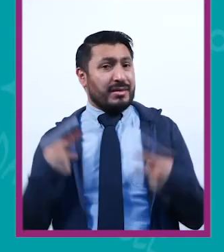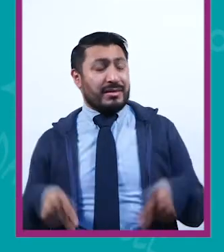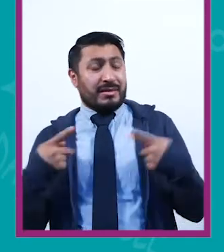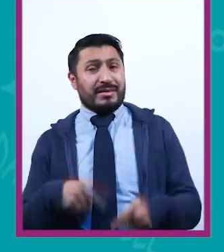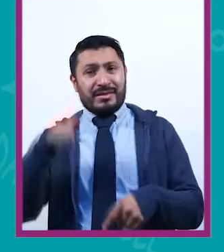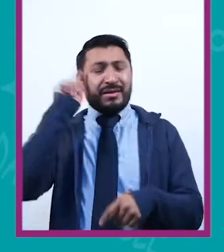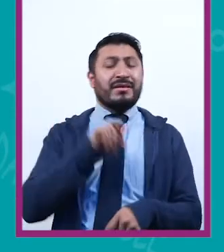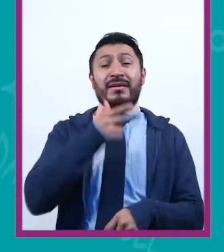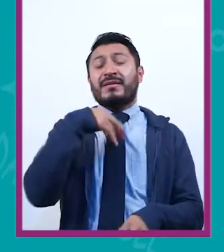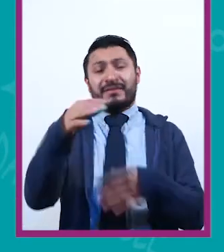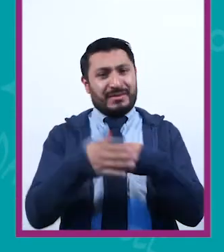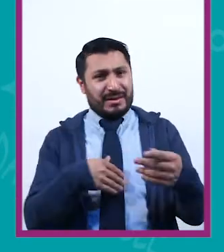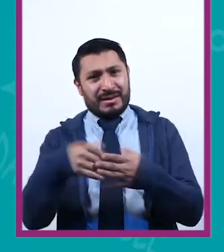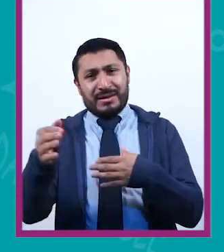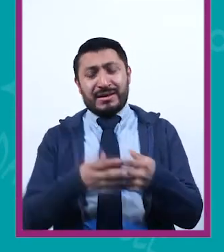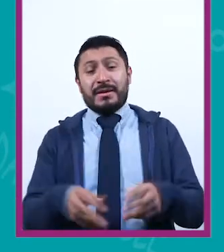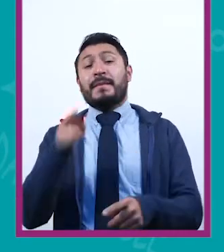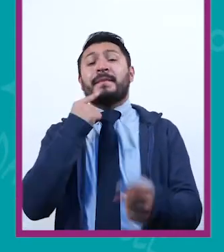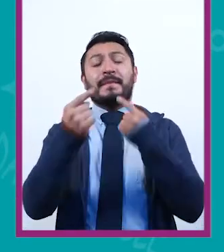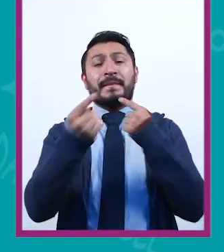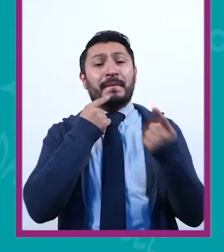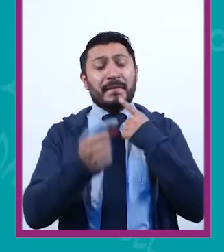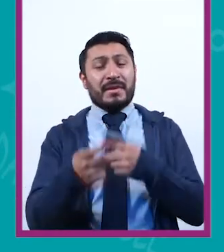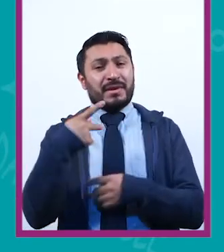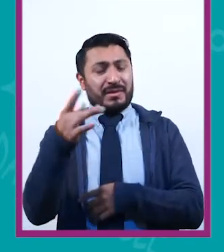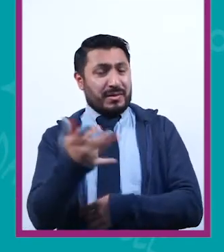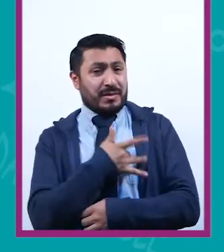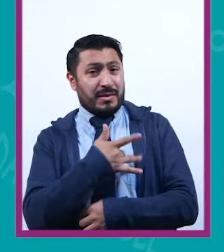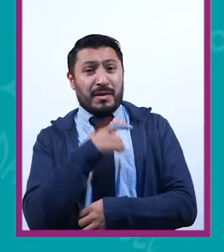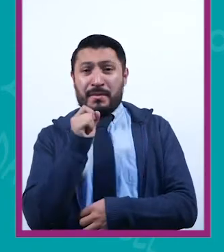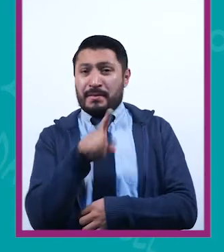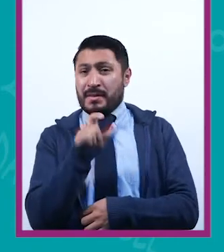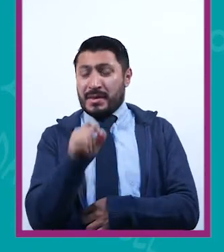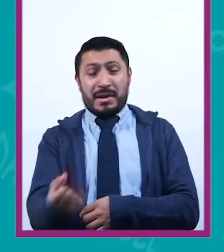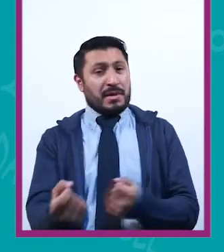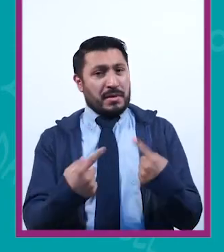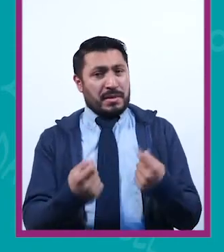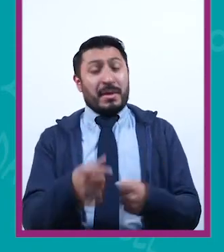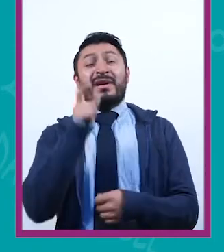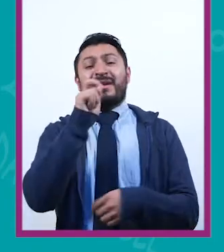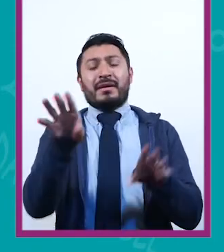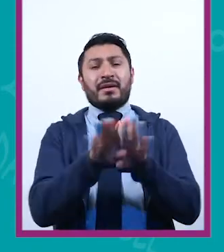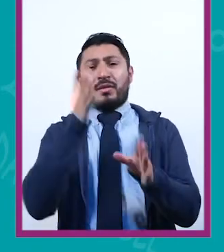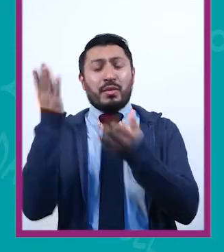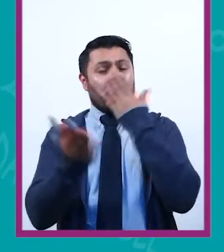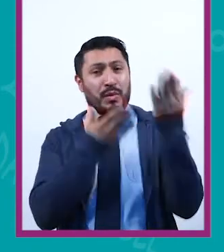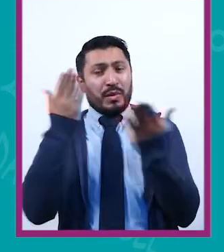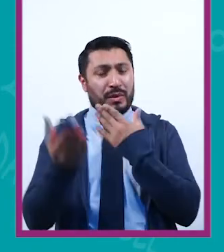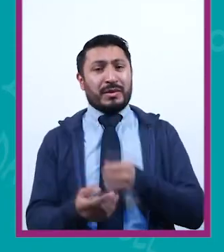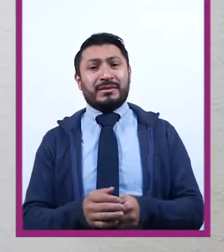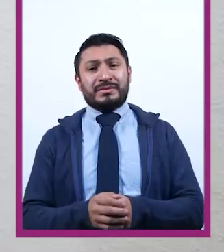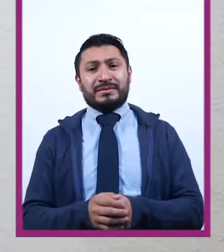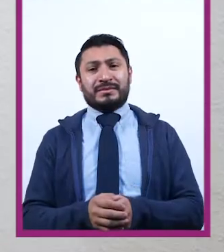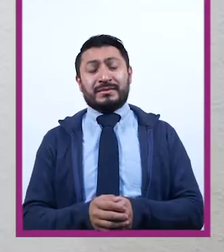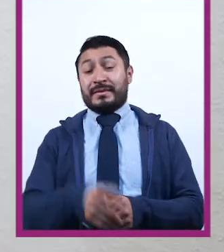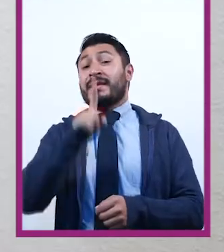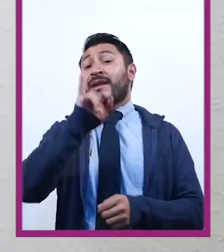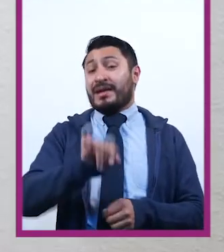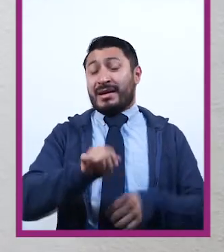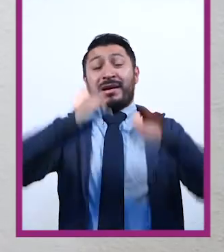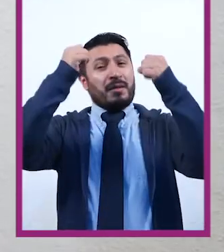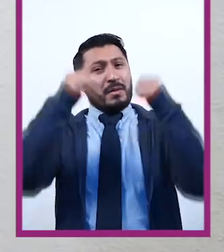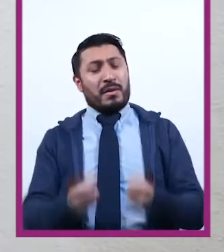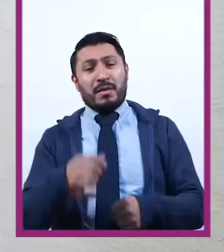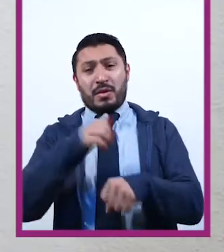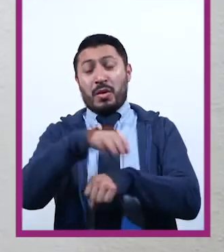a los hombres y mujeres de hoy a un diálogo con su propio corazón, es decir, a estudiarlos. Lo que